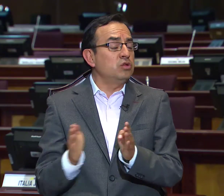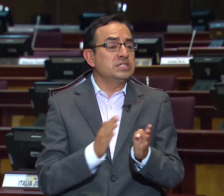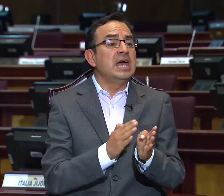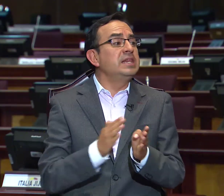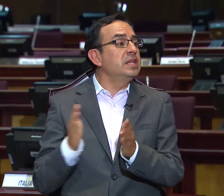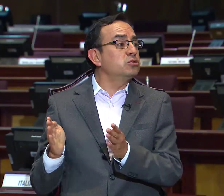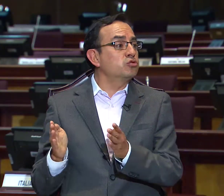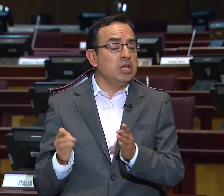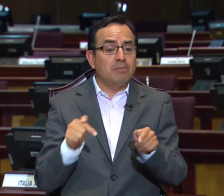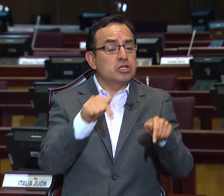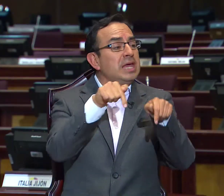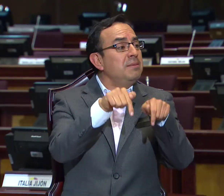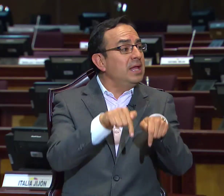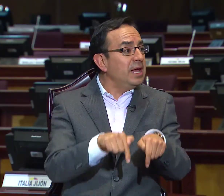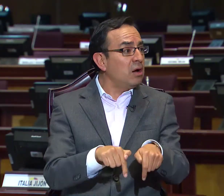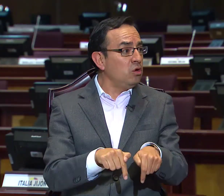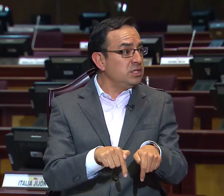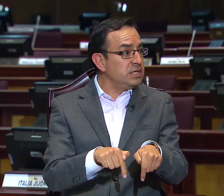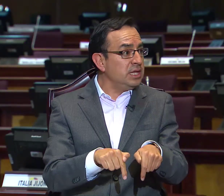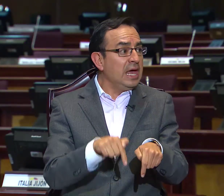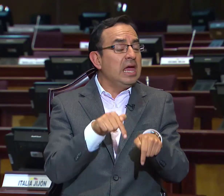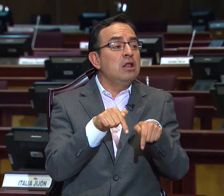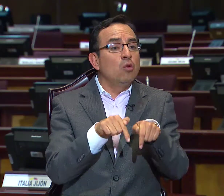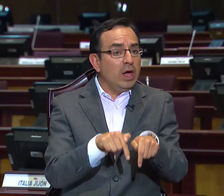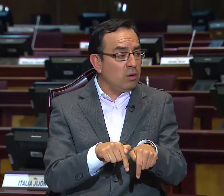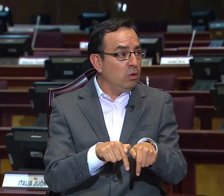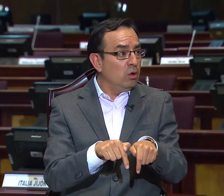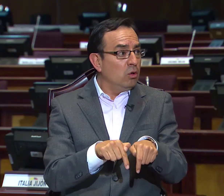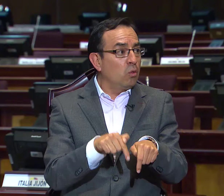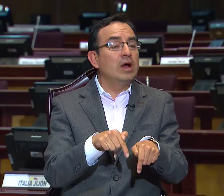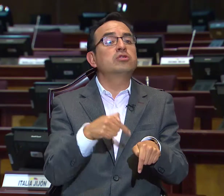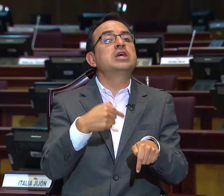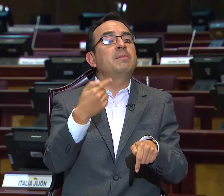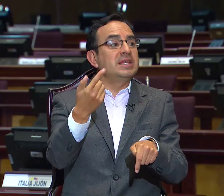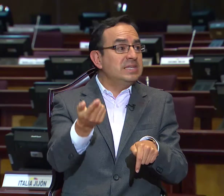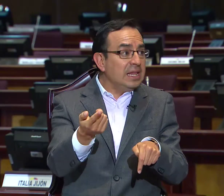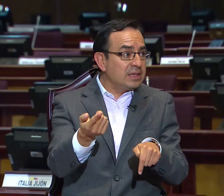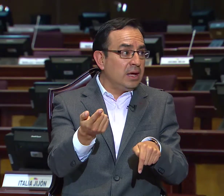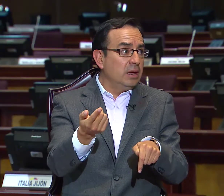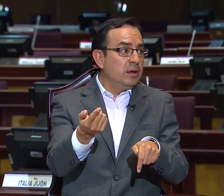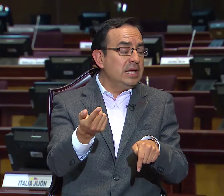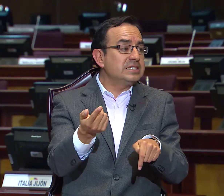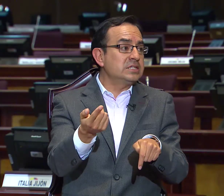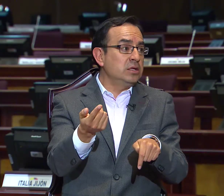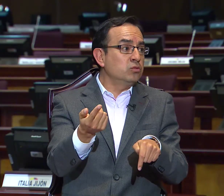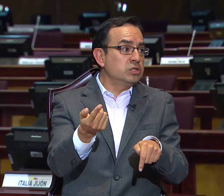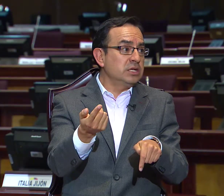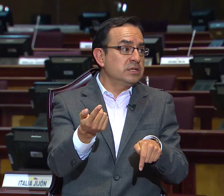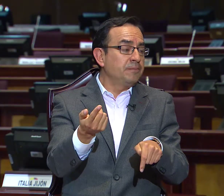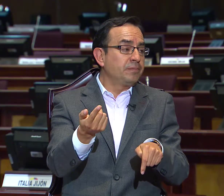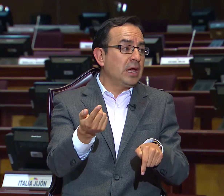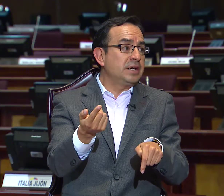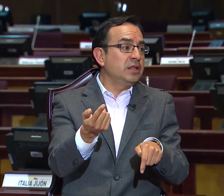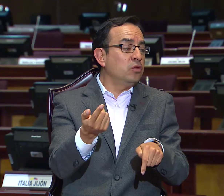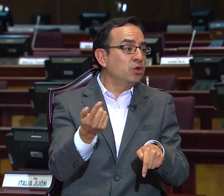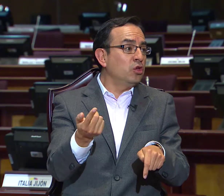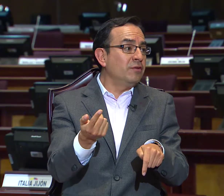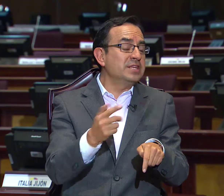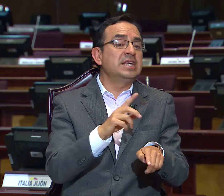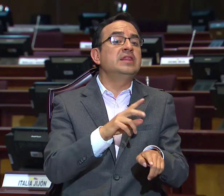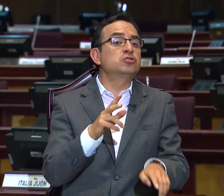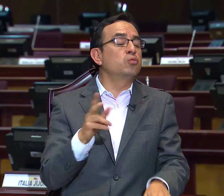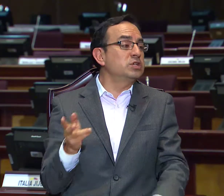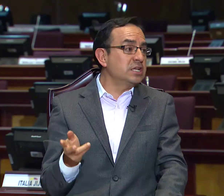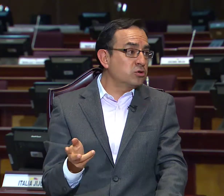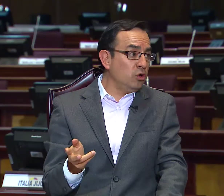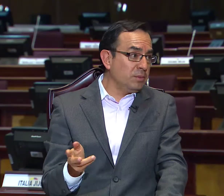esos solicitudes tienen sus tiempos y vienen a coincidir luego cuando se presenta estas denuncias alrededor de